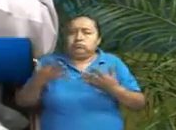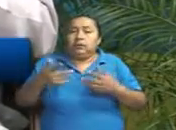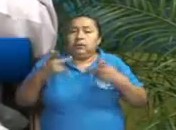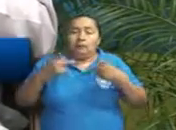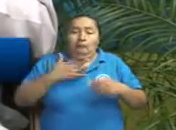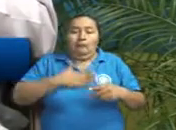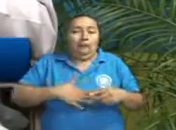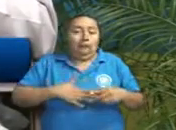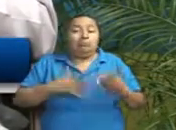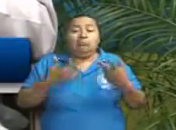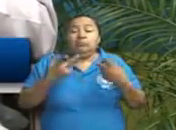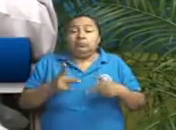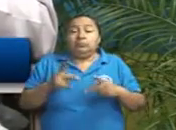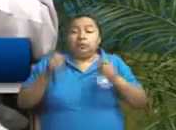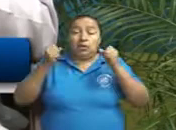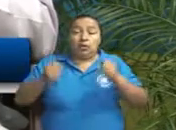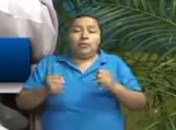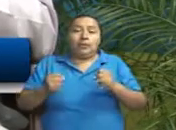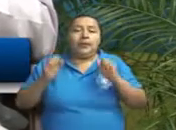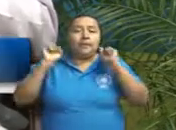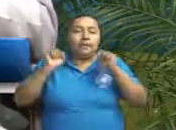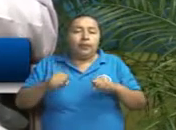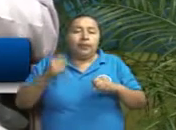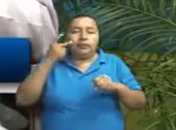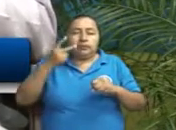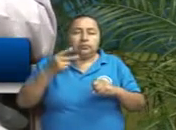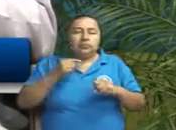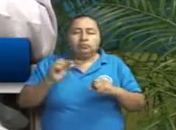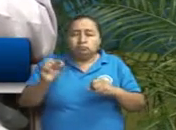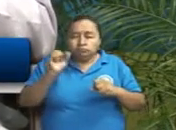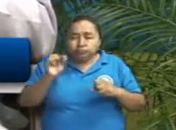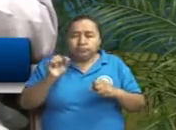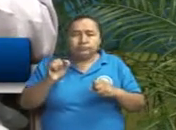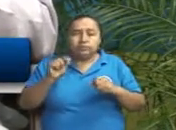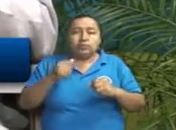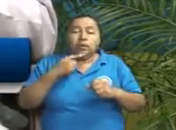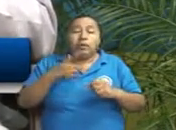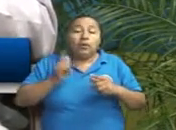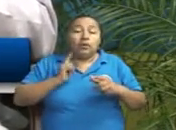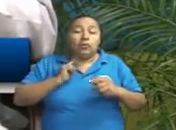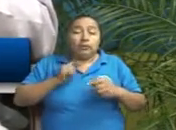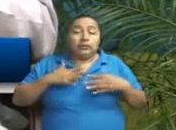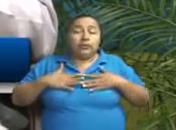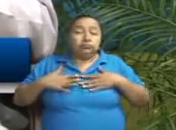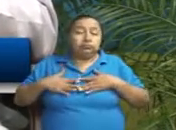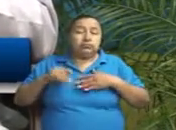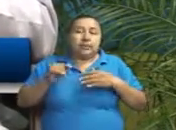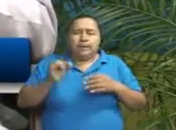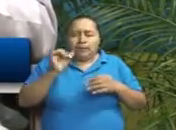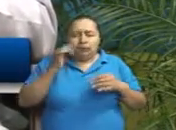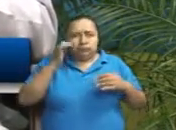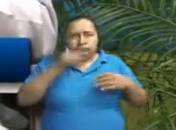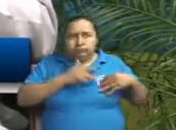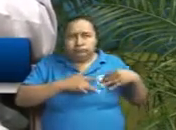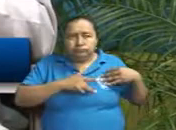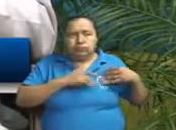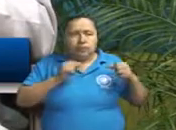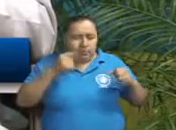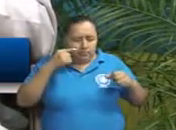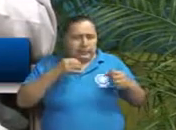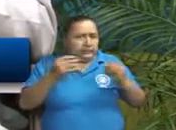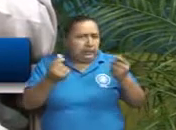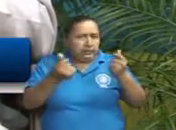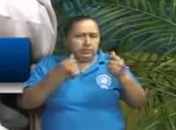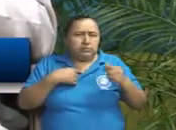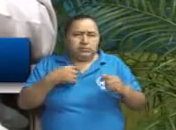importante que en el hombre se puede detectar muy temprano, porque como tiene menos tejido mamario, sí, es más palpable, él sí se puede detectar de